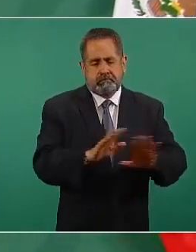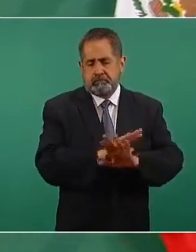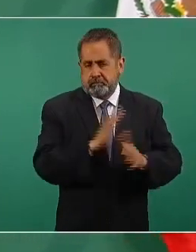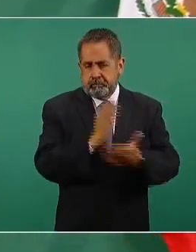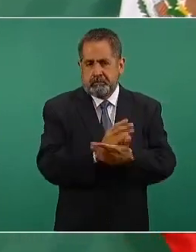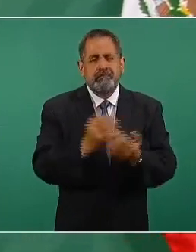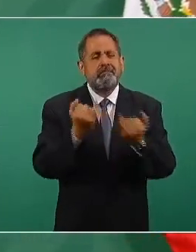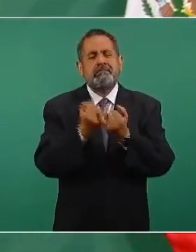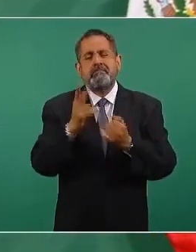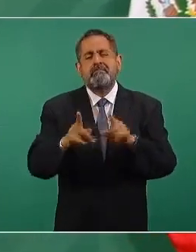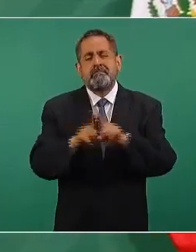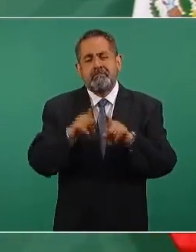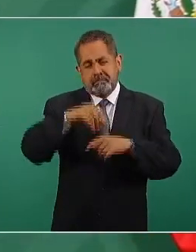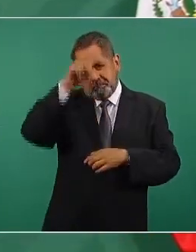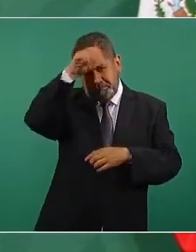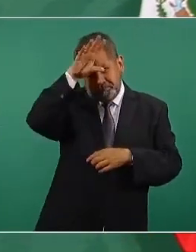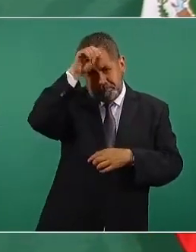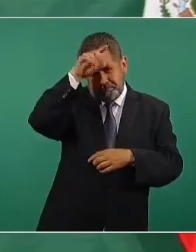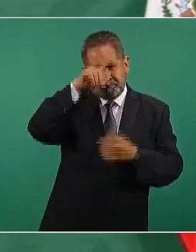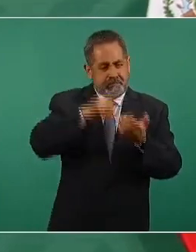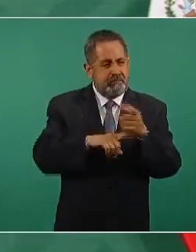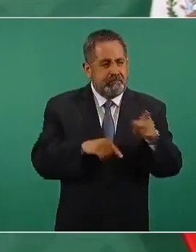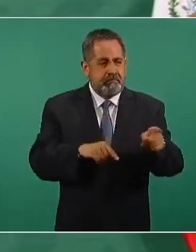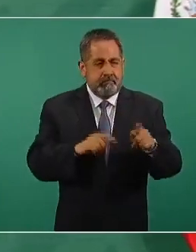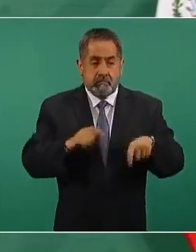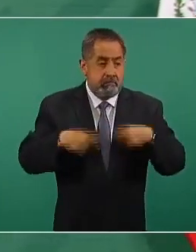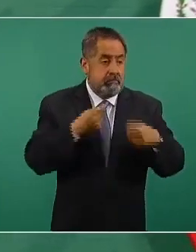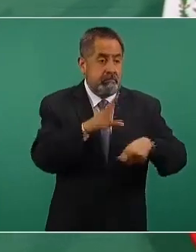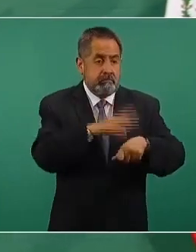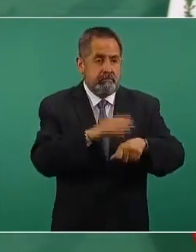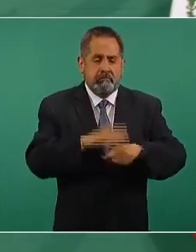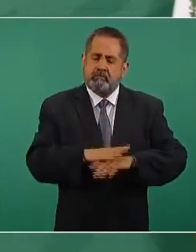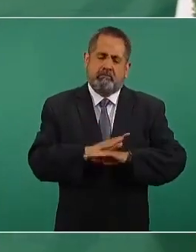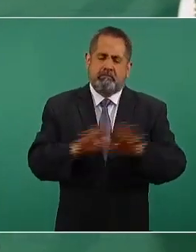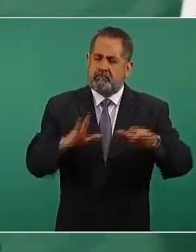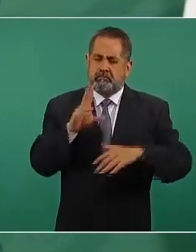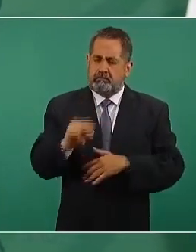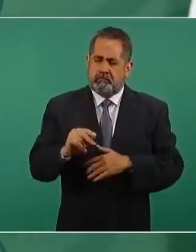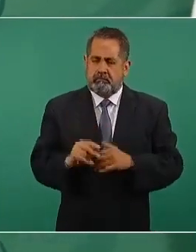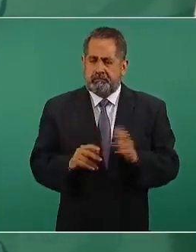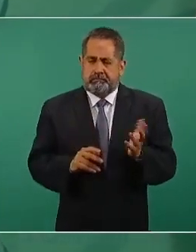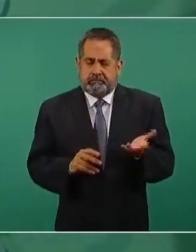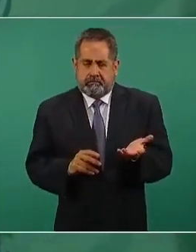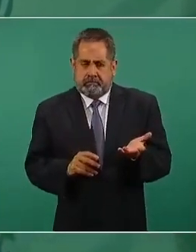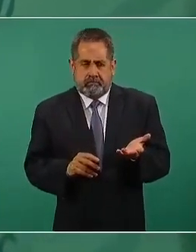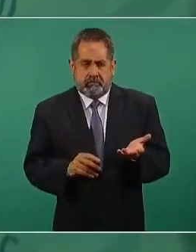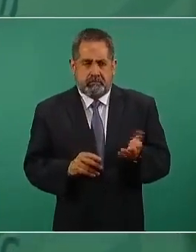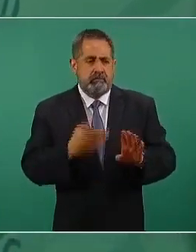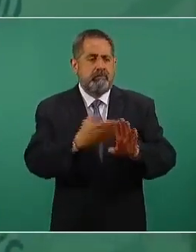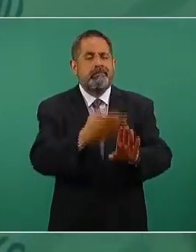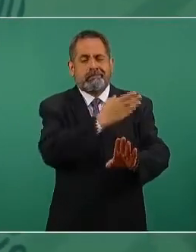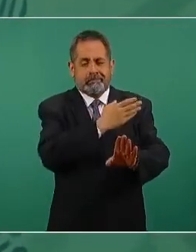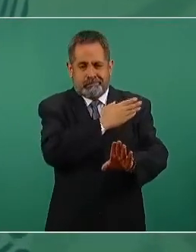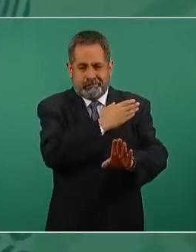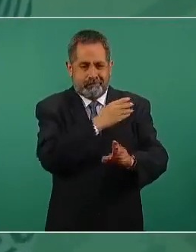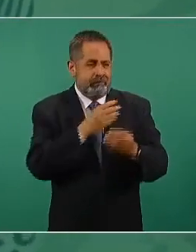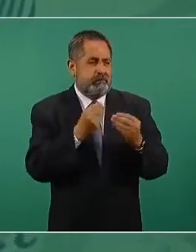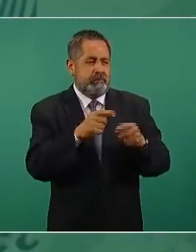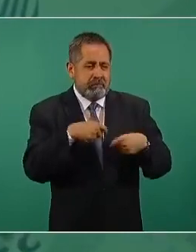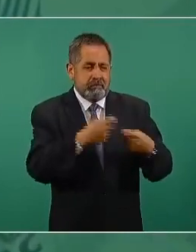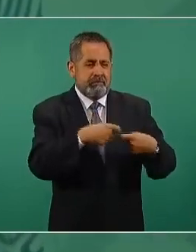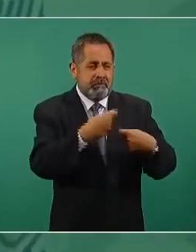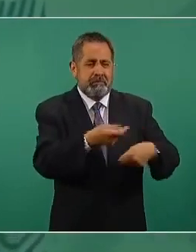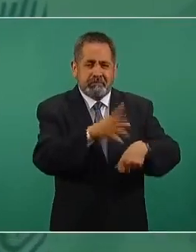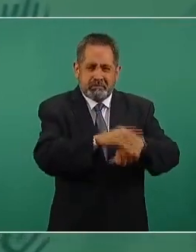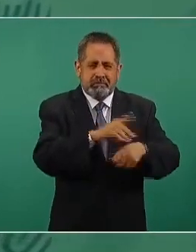concesiones mineras, que se han venido limitando, reduciendo, porque se entregaron muchísimas para